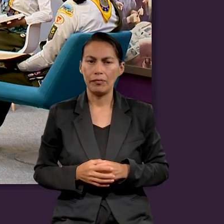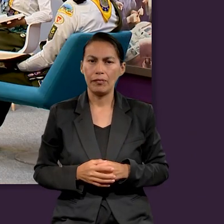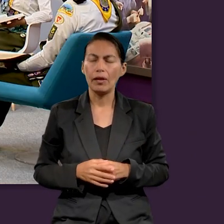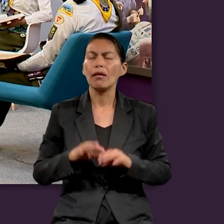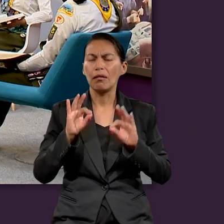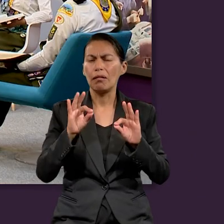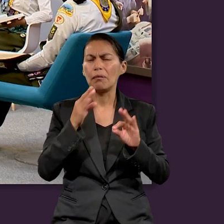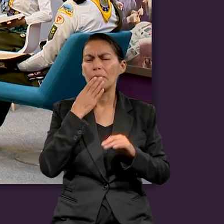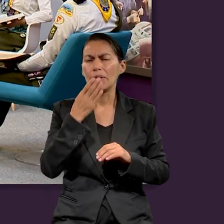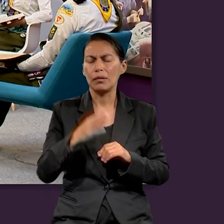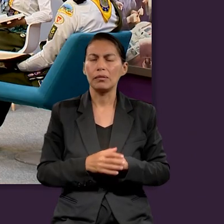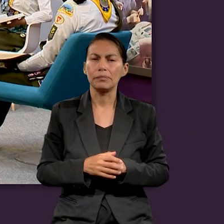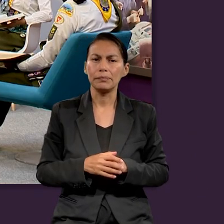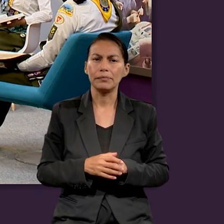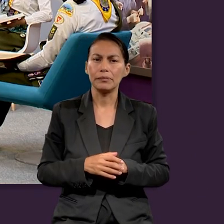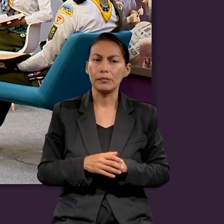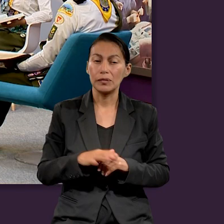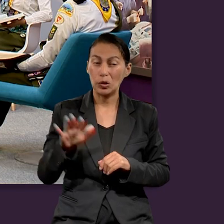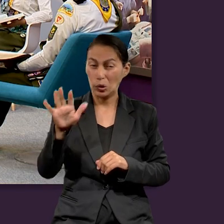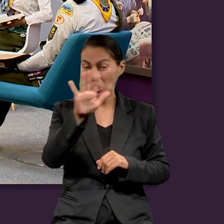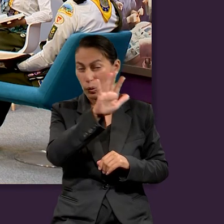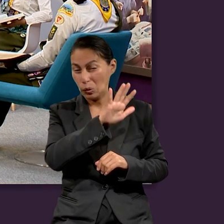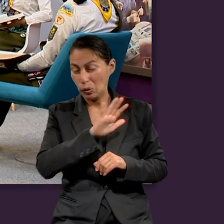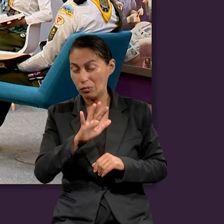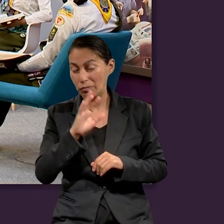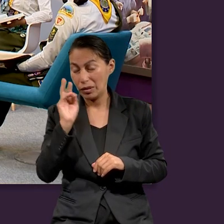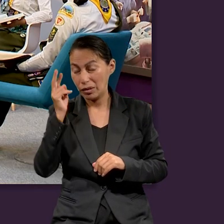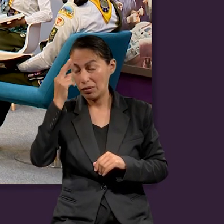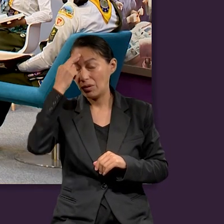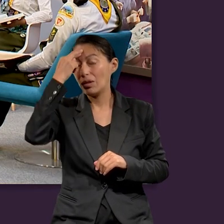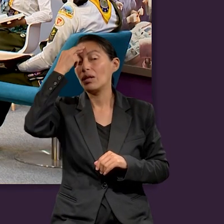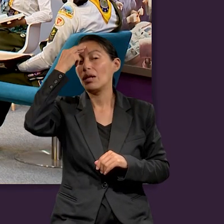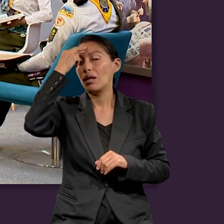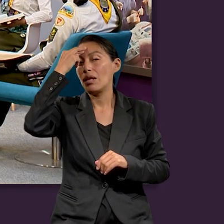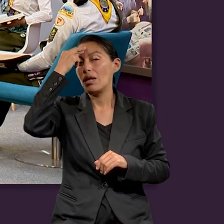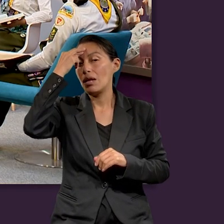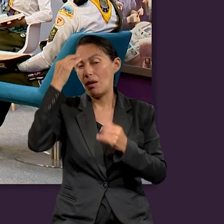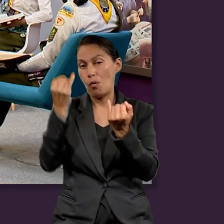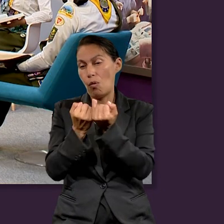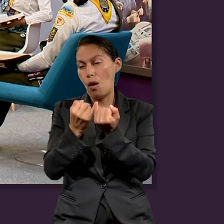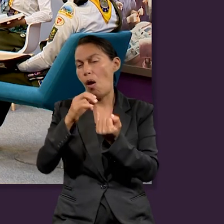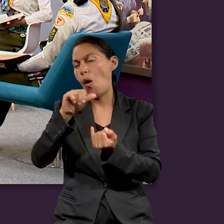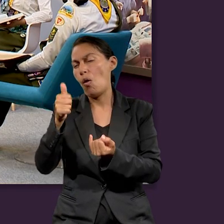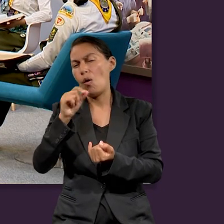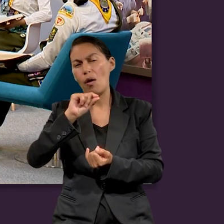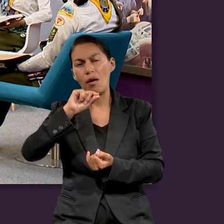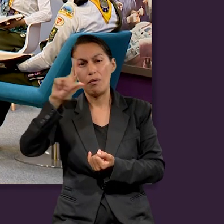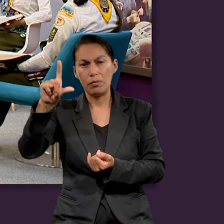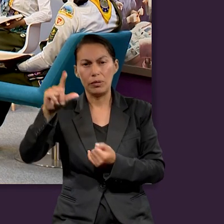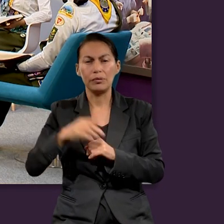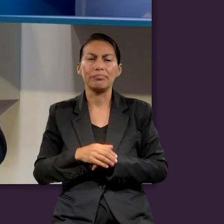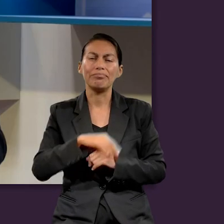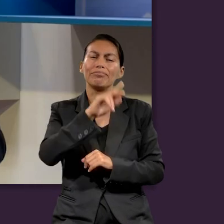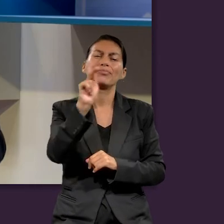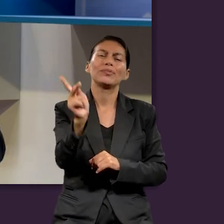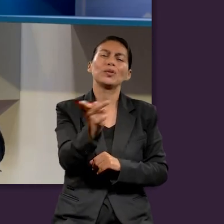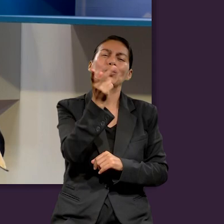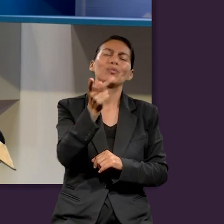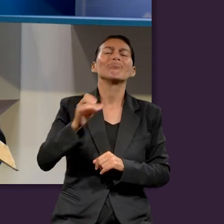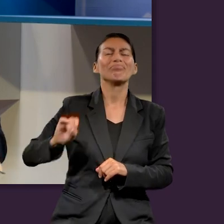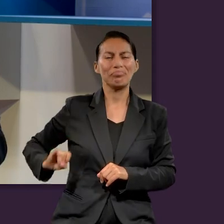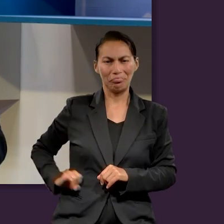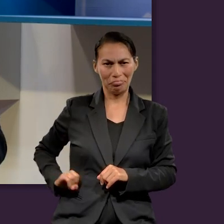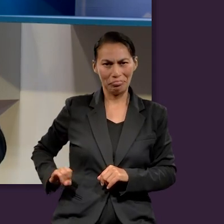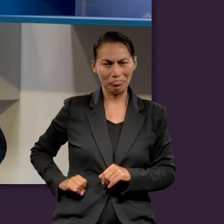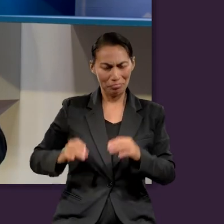pues hacernos perder muy bien saben todo esto me acuerda que también tenemos